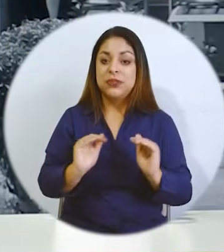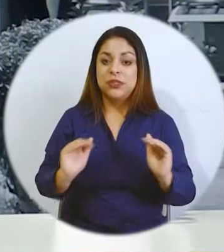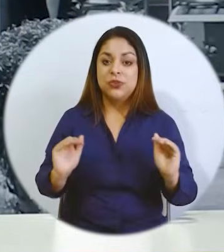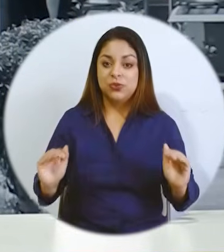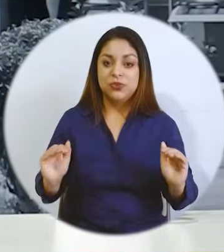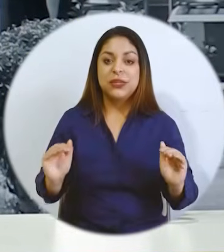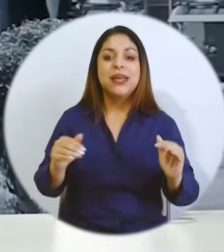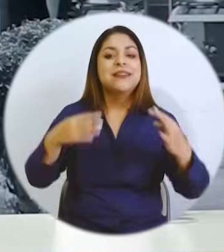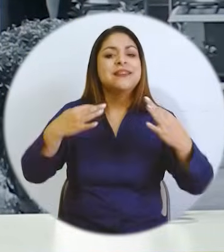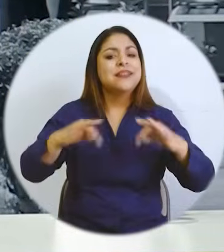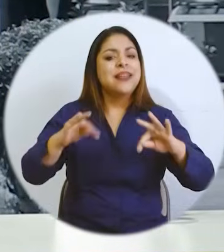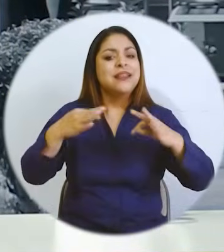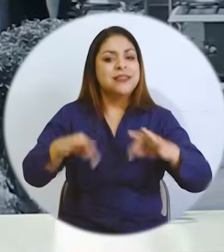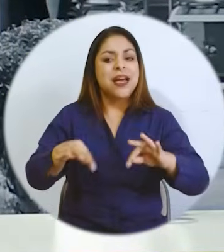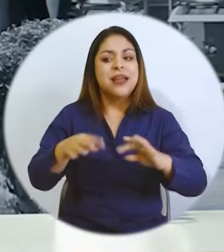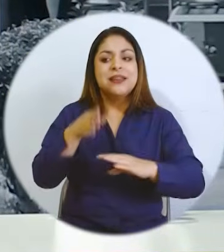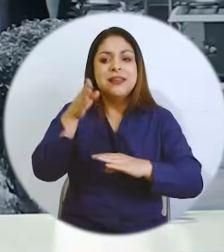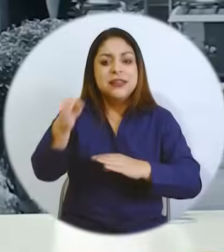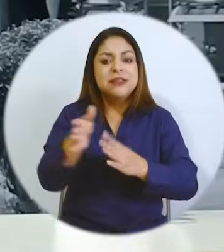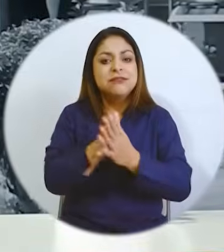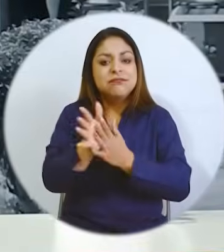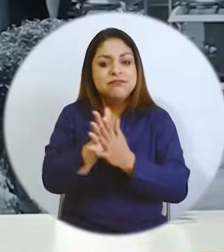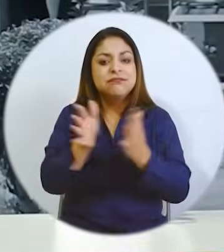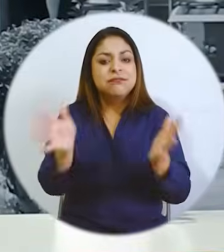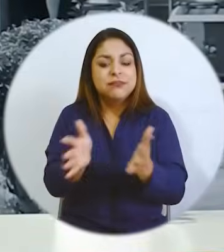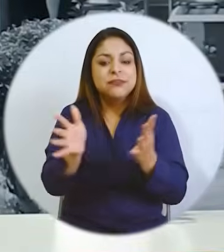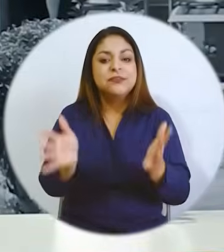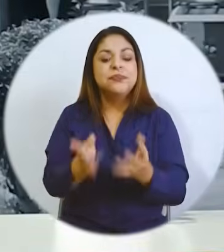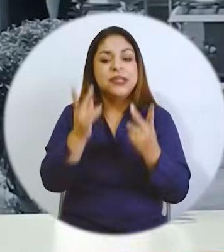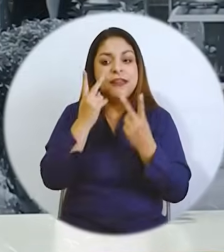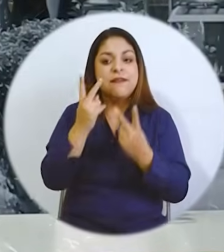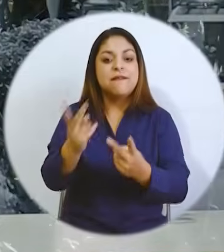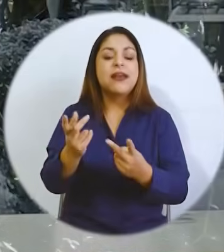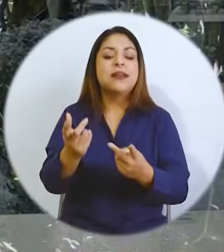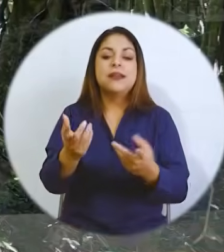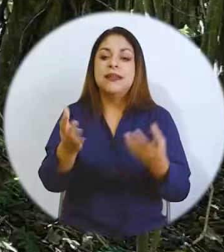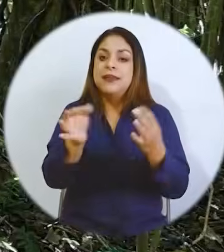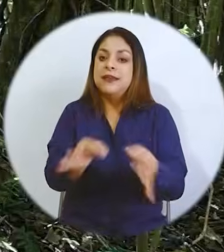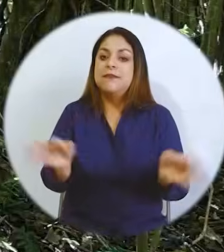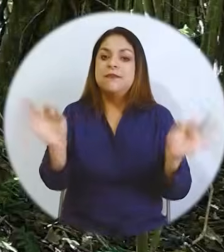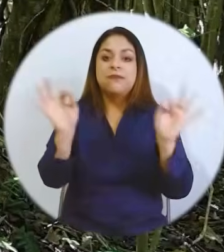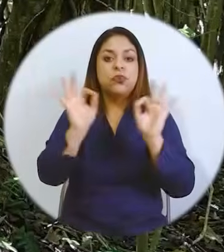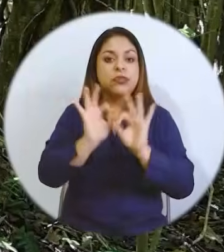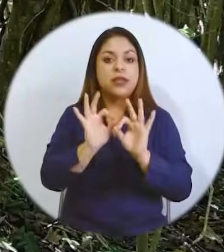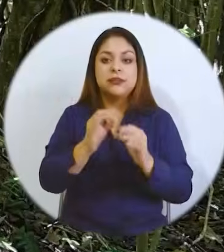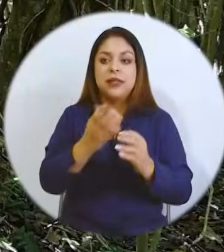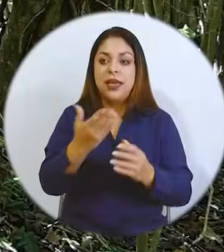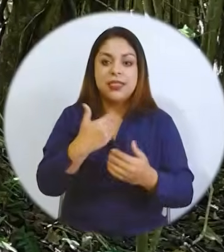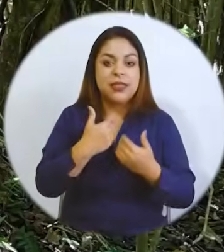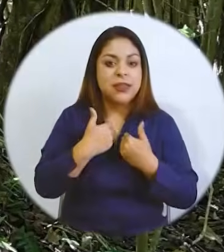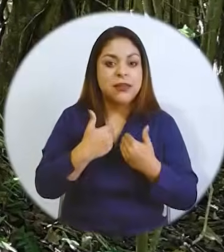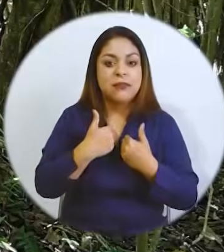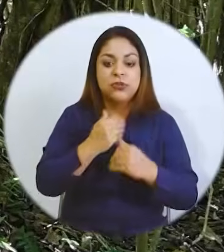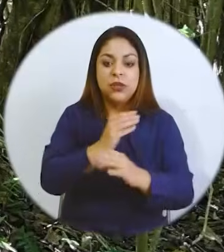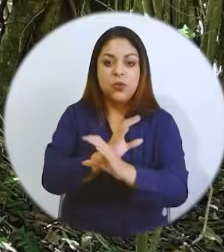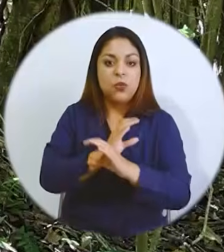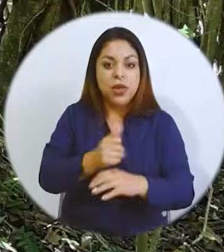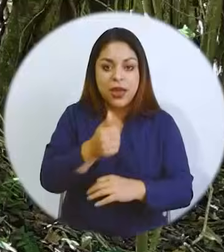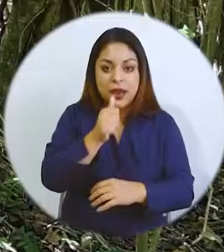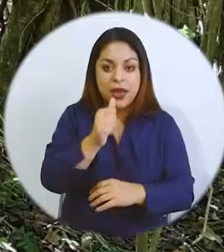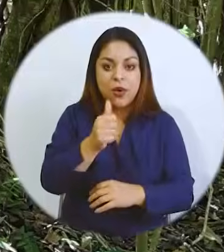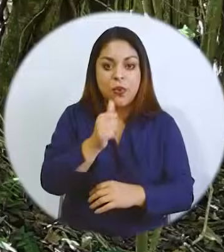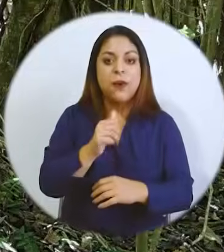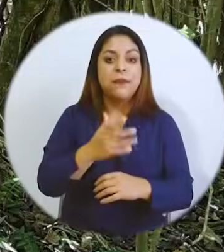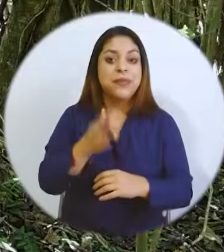los niños, ¿verdad? De tratar de ir incentivando y hacerles ver la importancia que tenemos de cuidar el